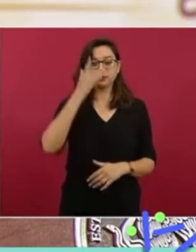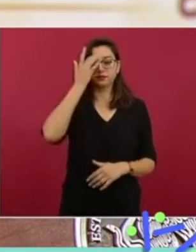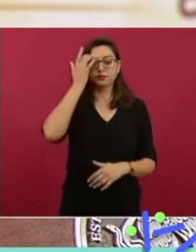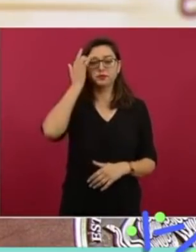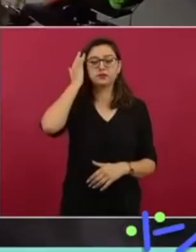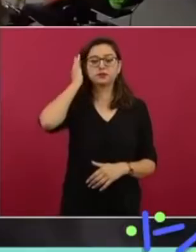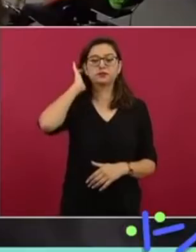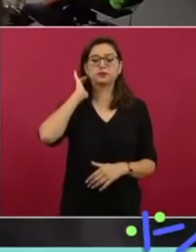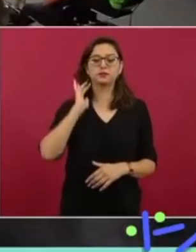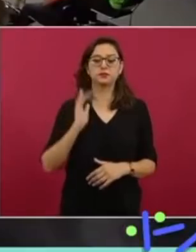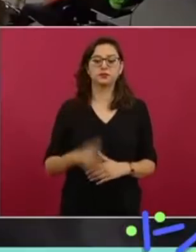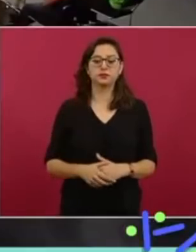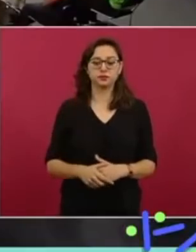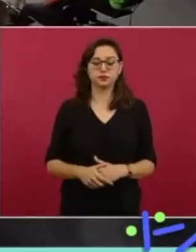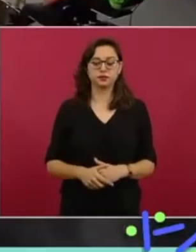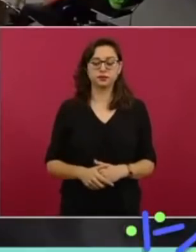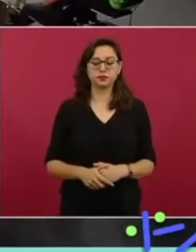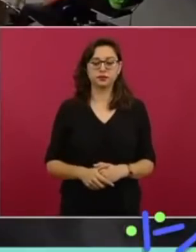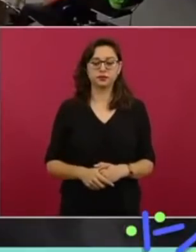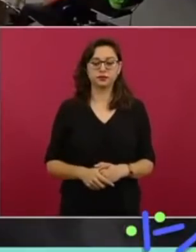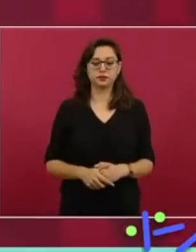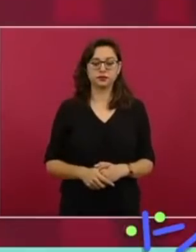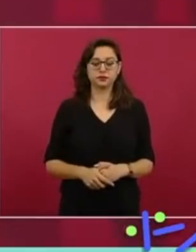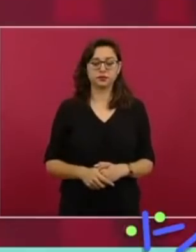Estoy yo